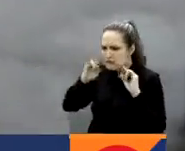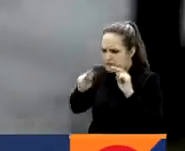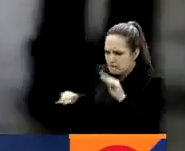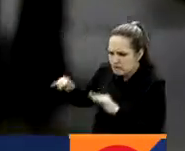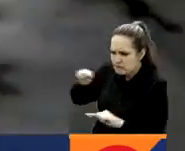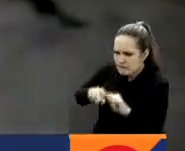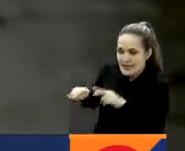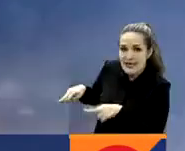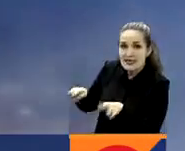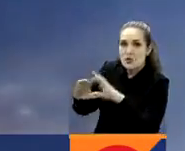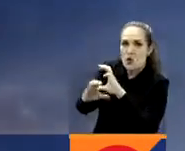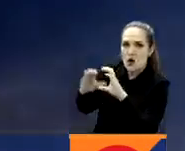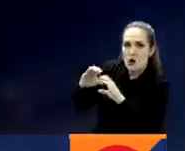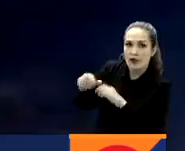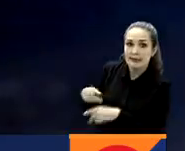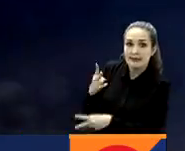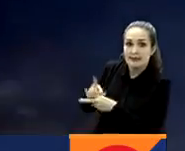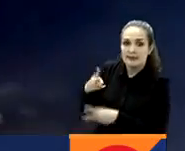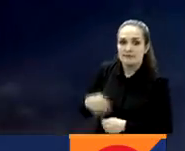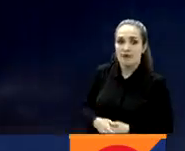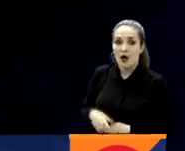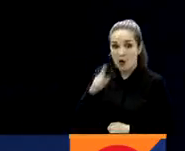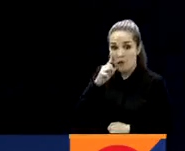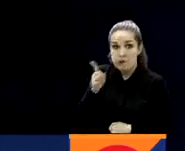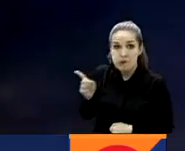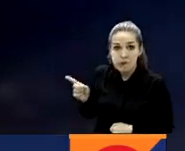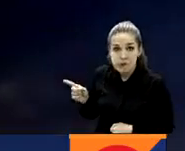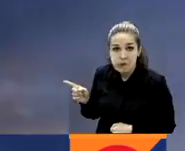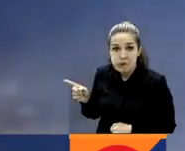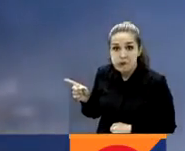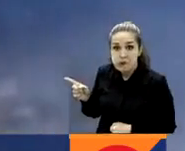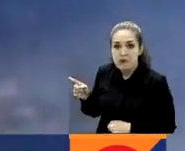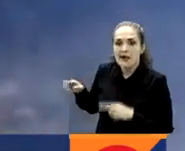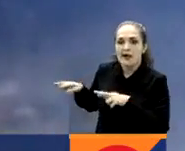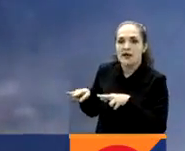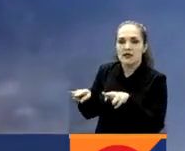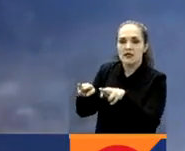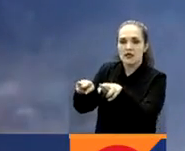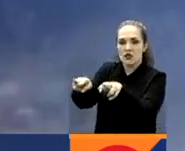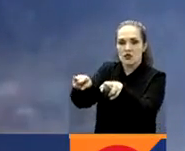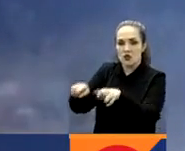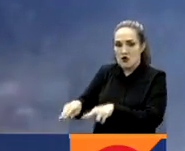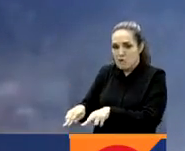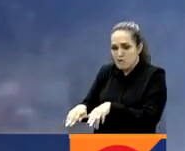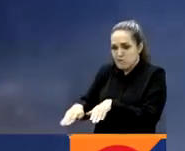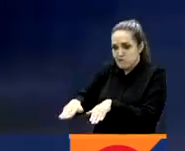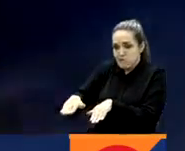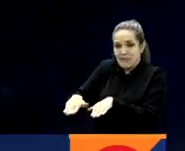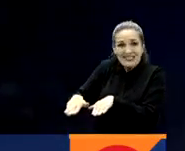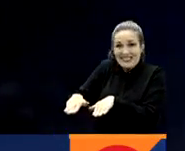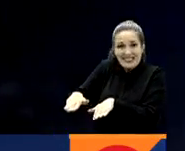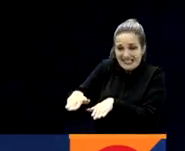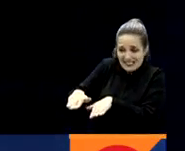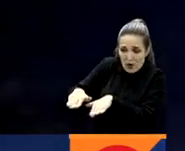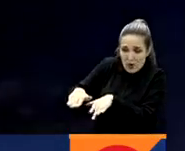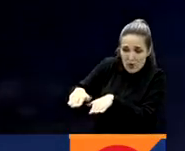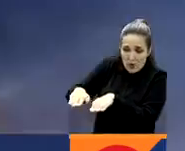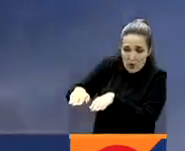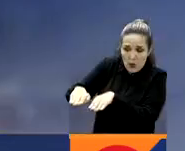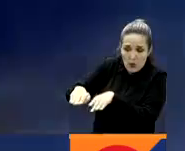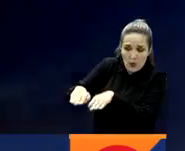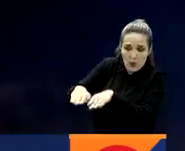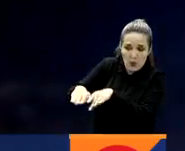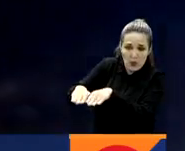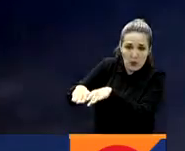monitoreo al río cauca listo en que se puede observar que efectivamente el agua está justamente en este punto donde